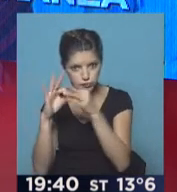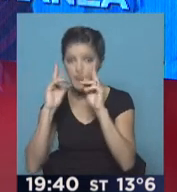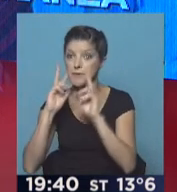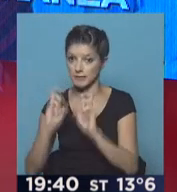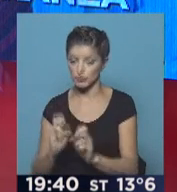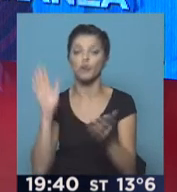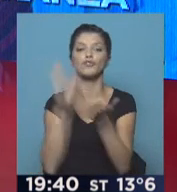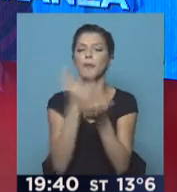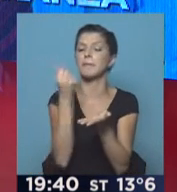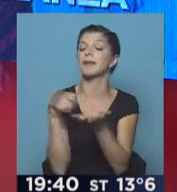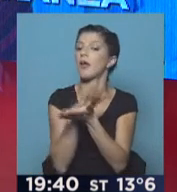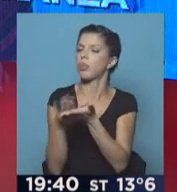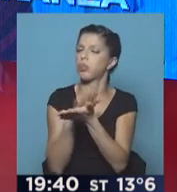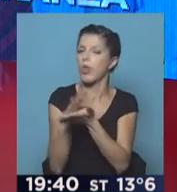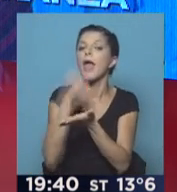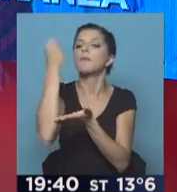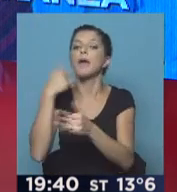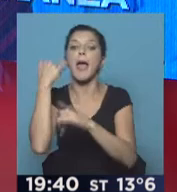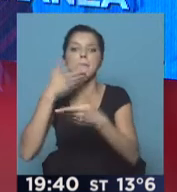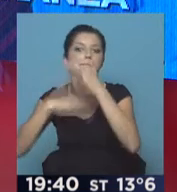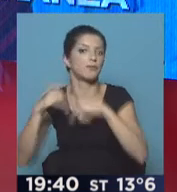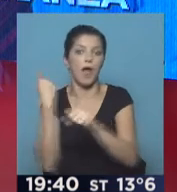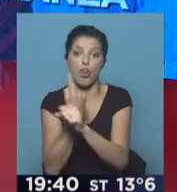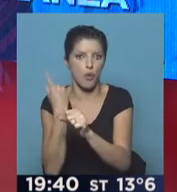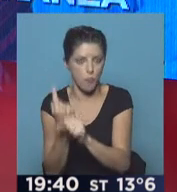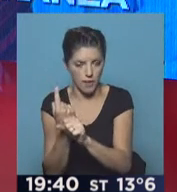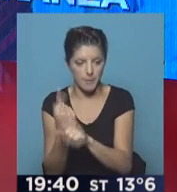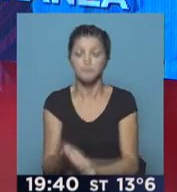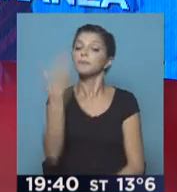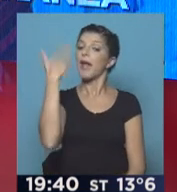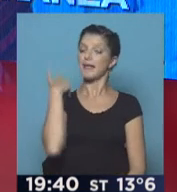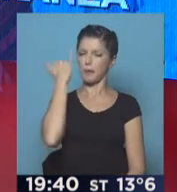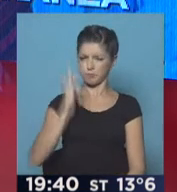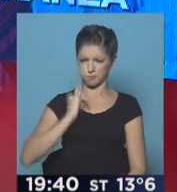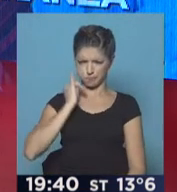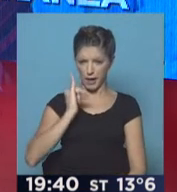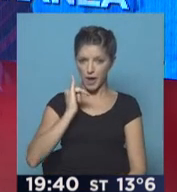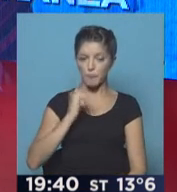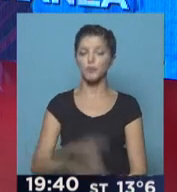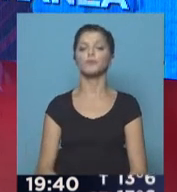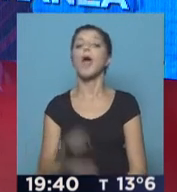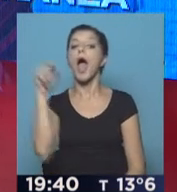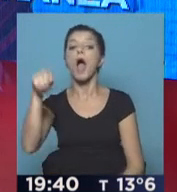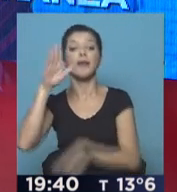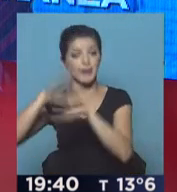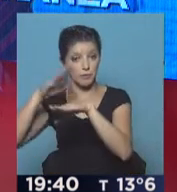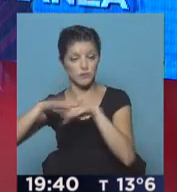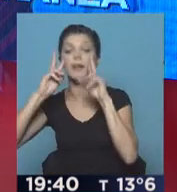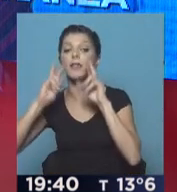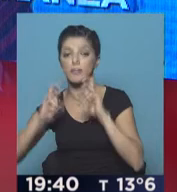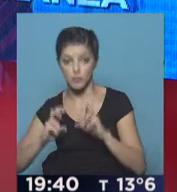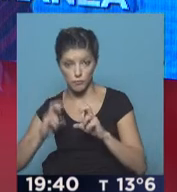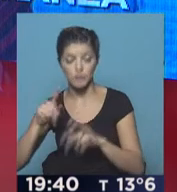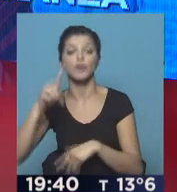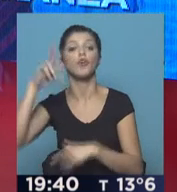la de enriquecimiento ilícito. Y es la que, como le adelantábamos al principio del noticiero, está en manos del juez Daniel Rafecas.